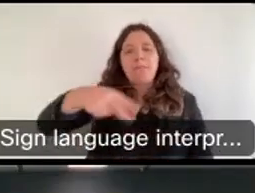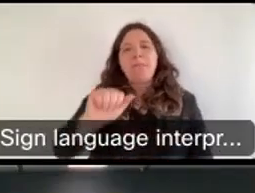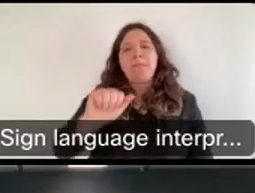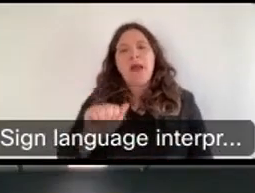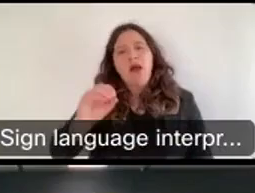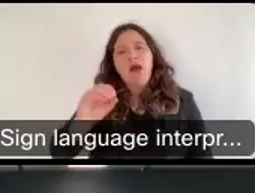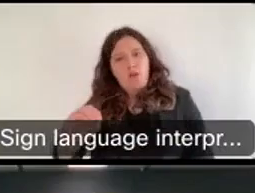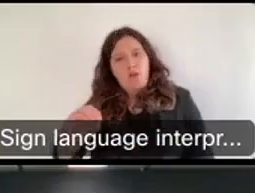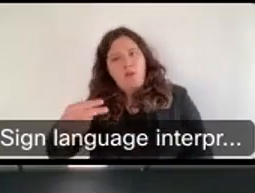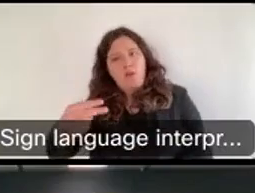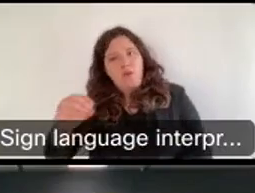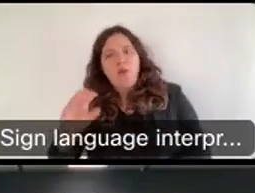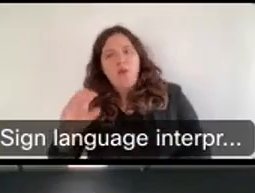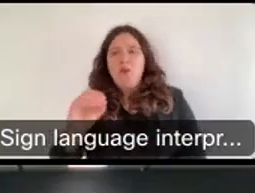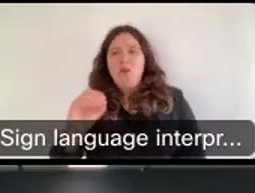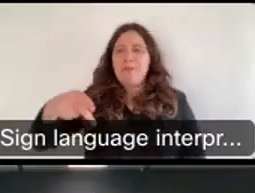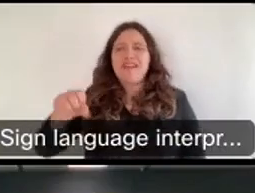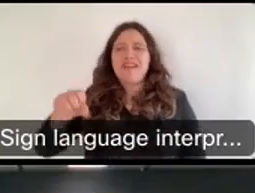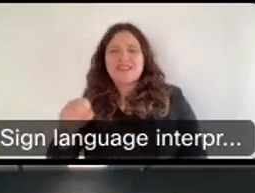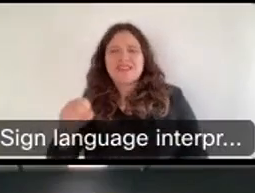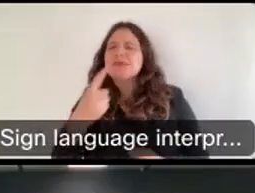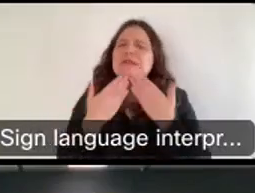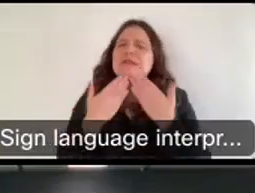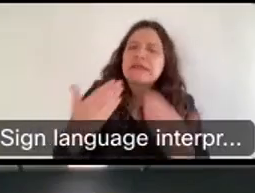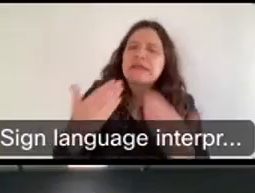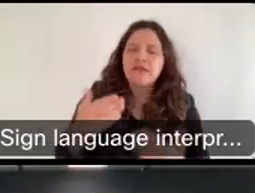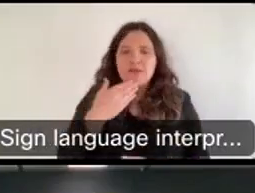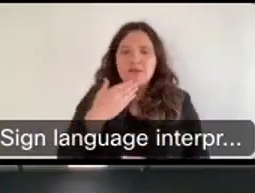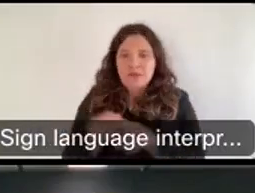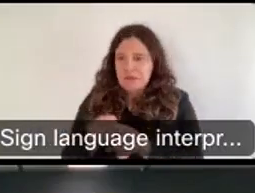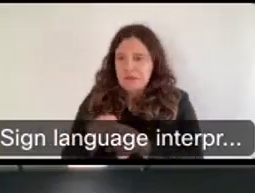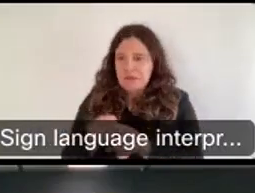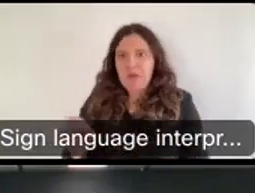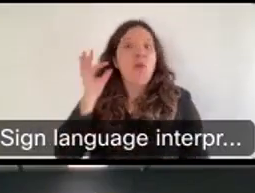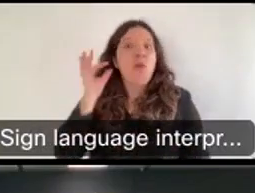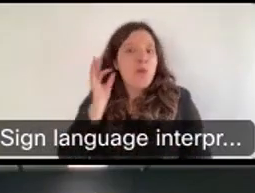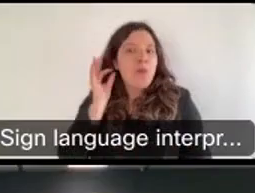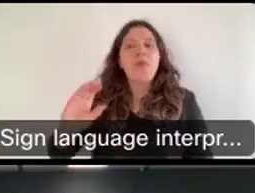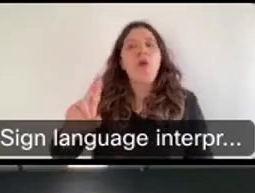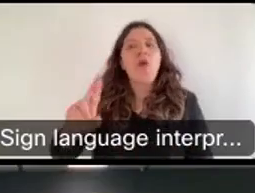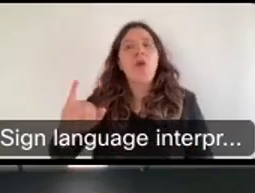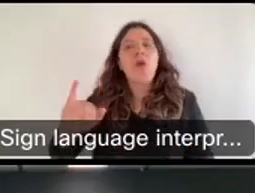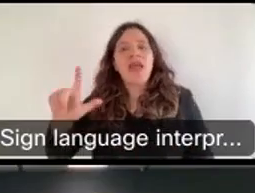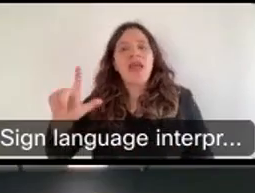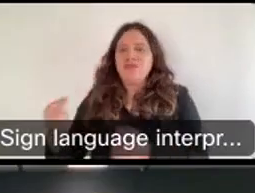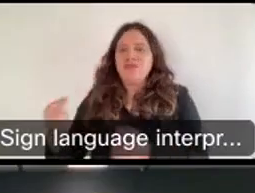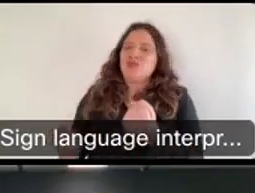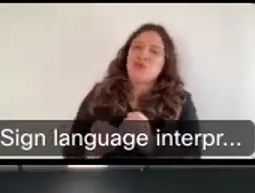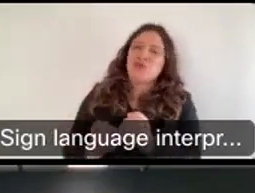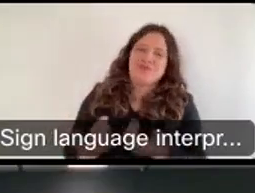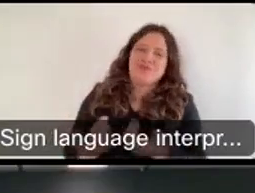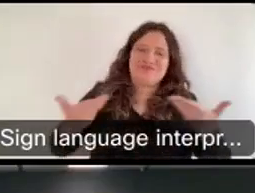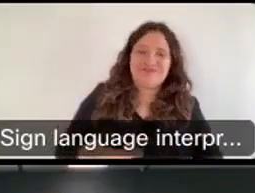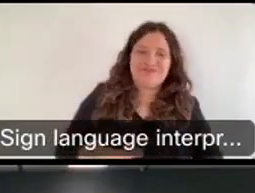OPS, que nos acompaña virtualmente. Muchas gracias, Oriele, por el apoyo que nos están dando. Agradecemos la participación de las y